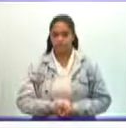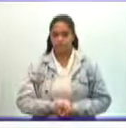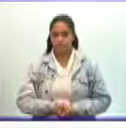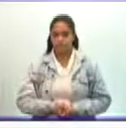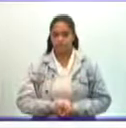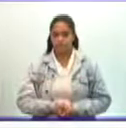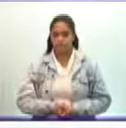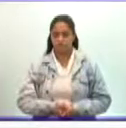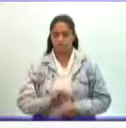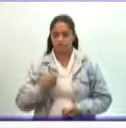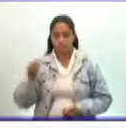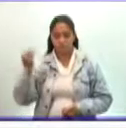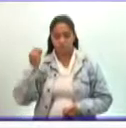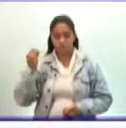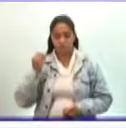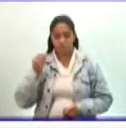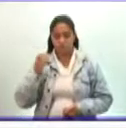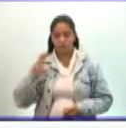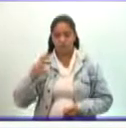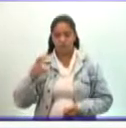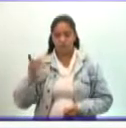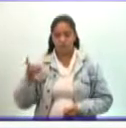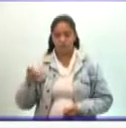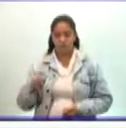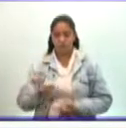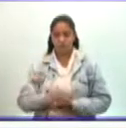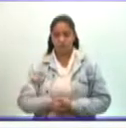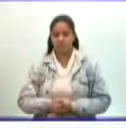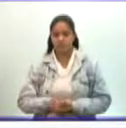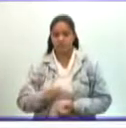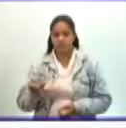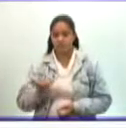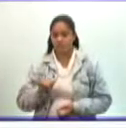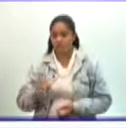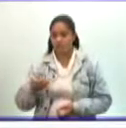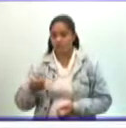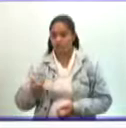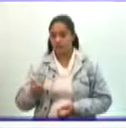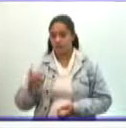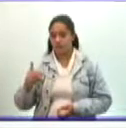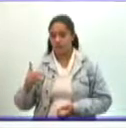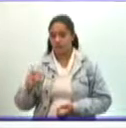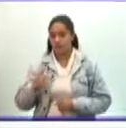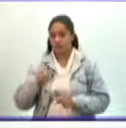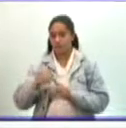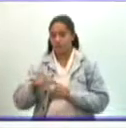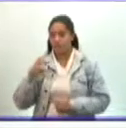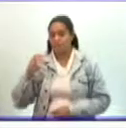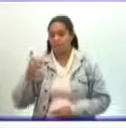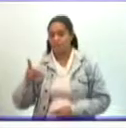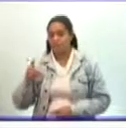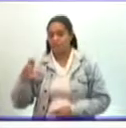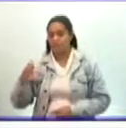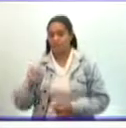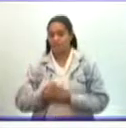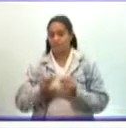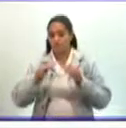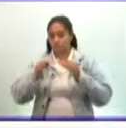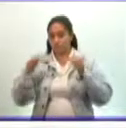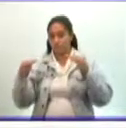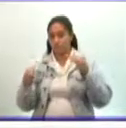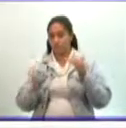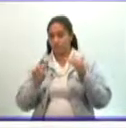conocemos entonces que AC es igual a AD más DC, sustituimos los valores conocidos